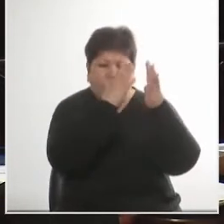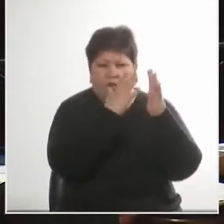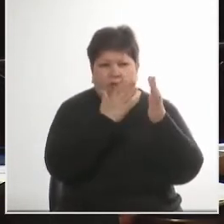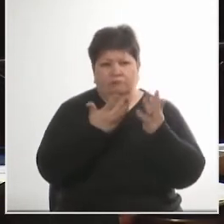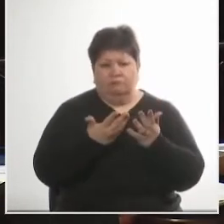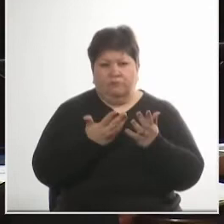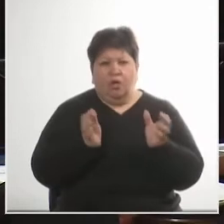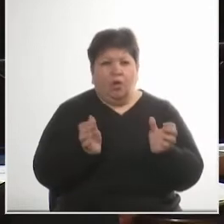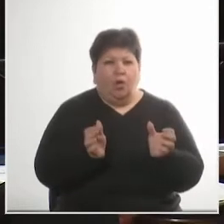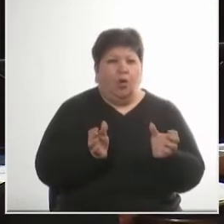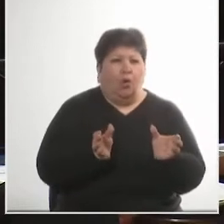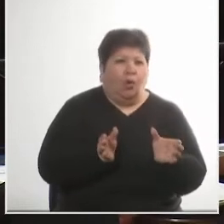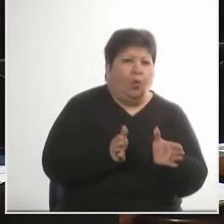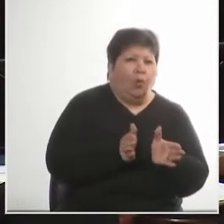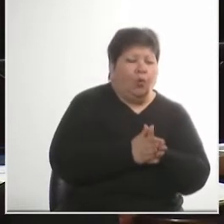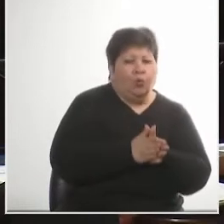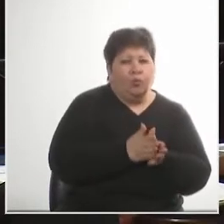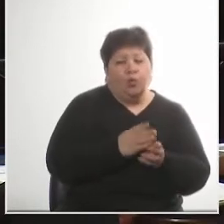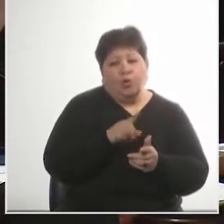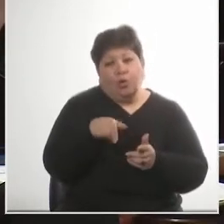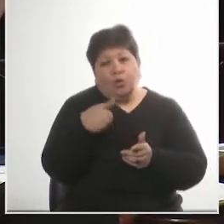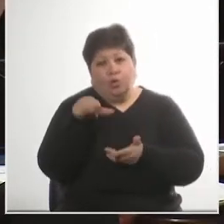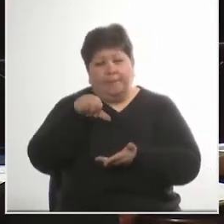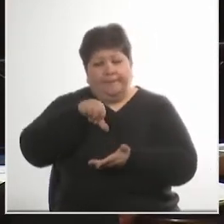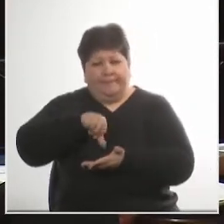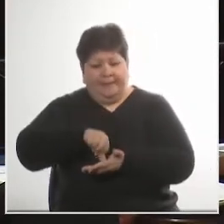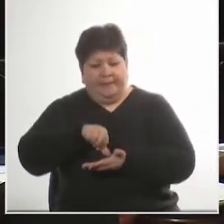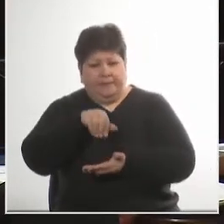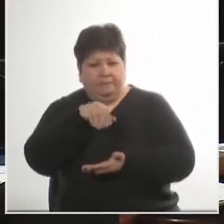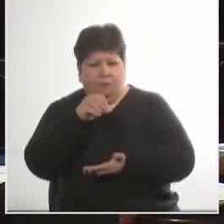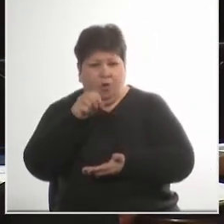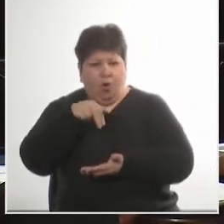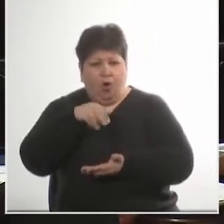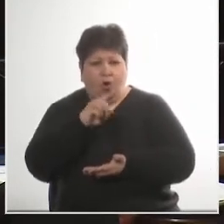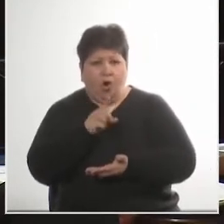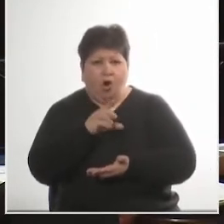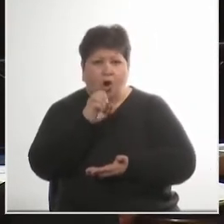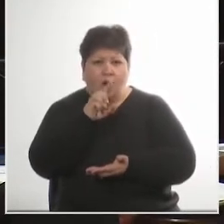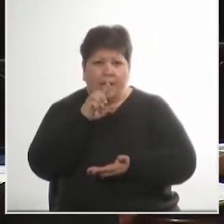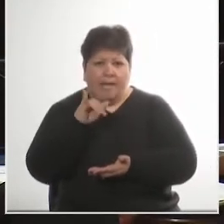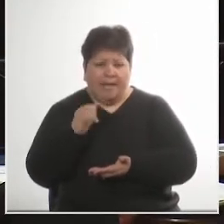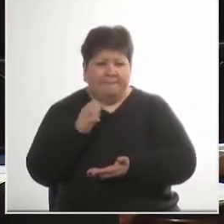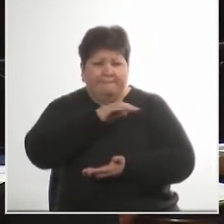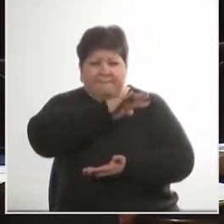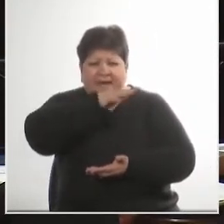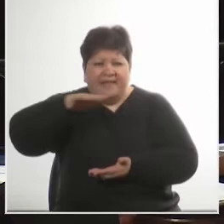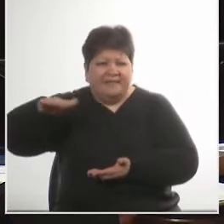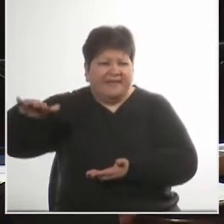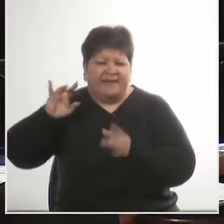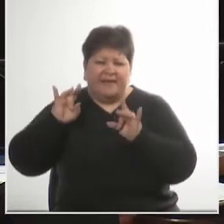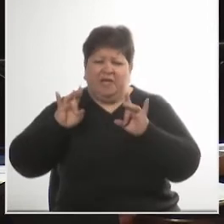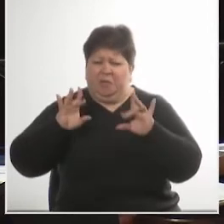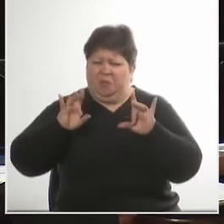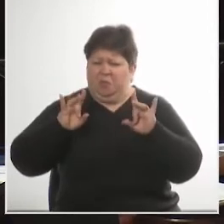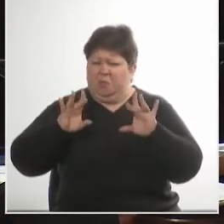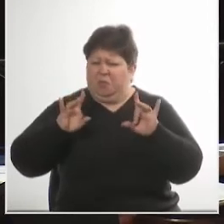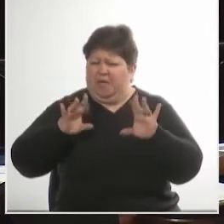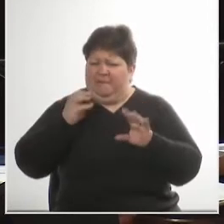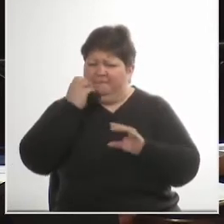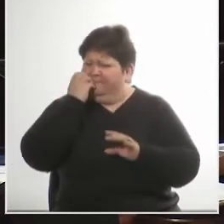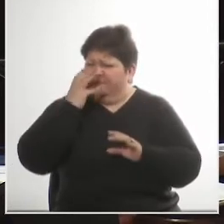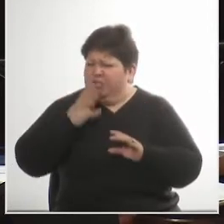Mongolia son las únicas praderas naturales, puede ser que exista alguna otra, pero son las más importantes que hay en el mundo.